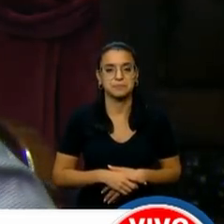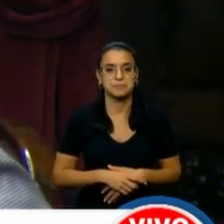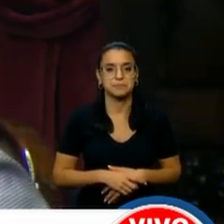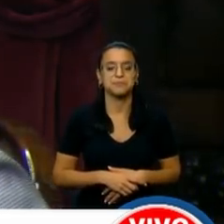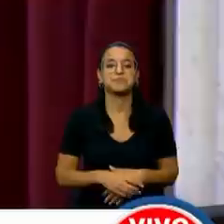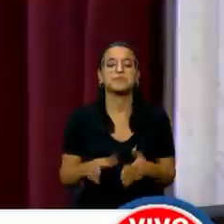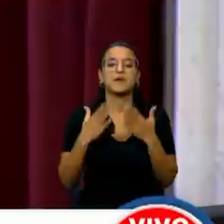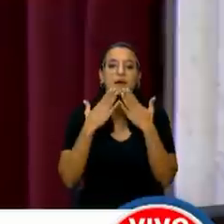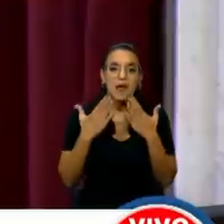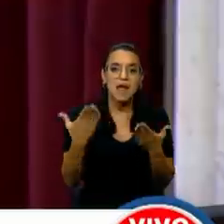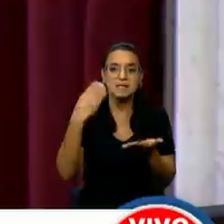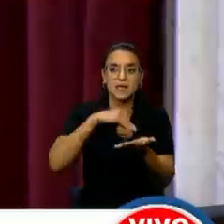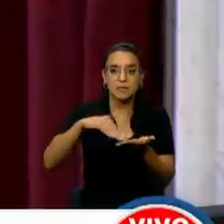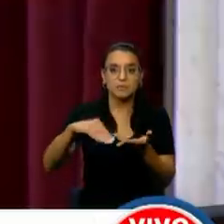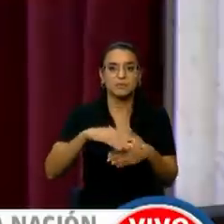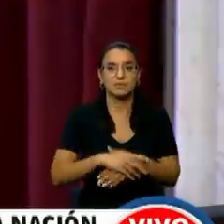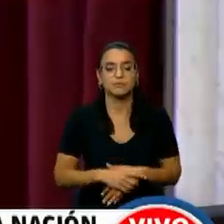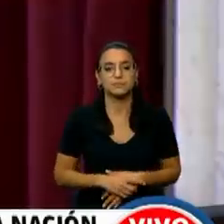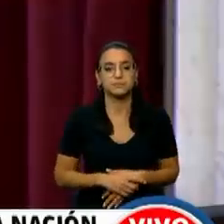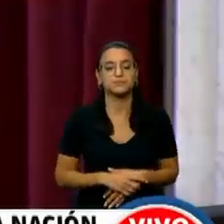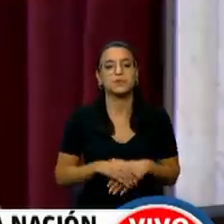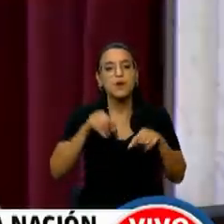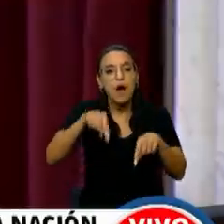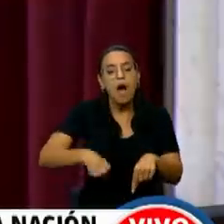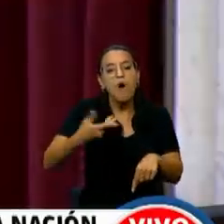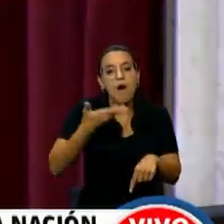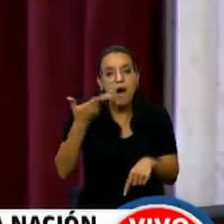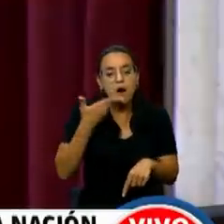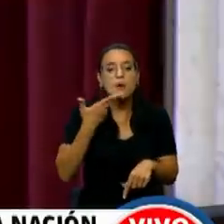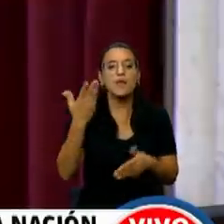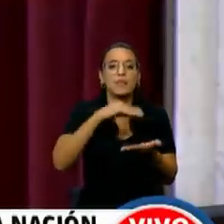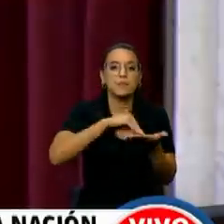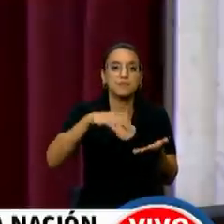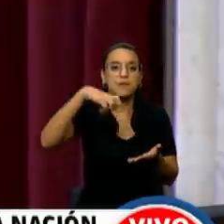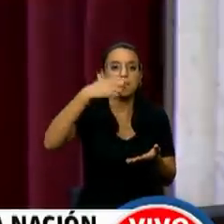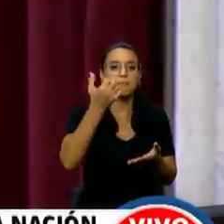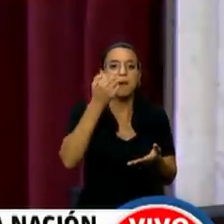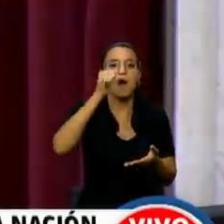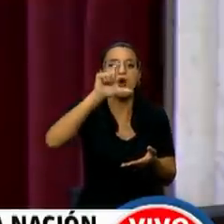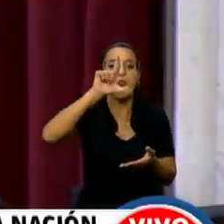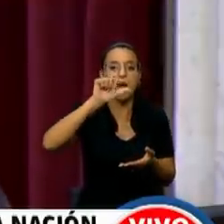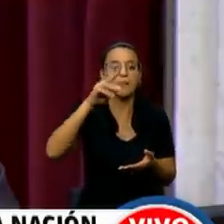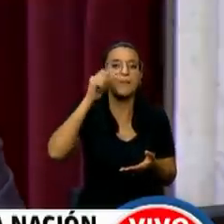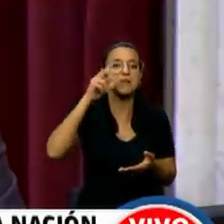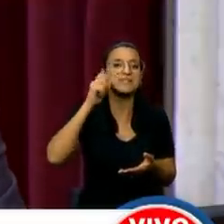gracias diputado en el uso de la palabra la diputada paola vessvessián